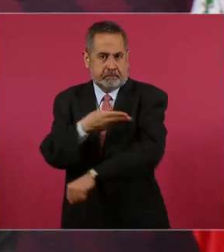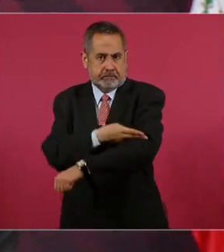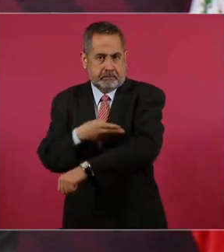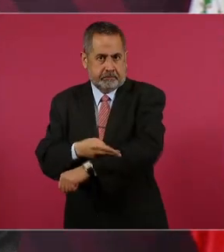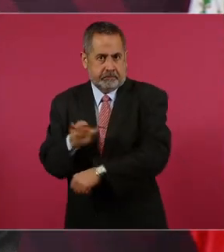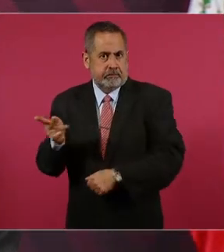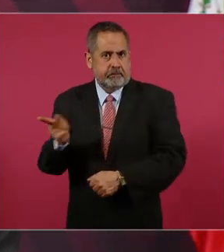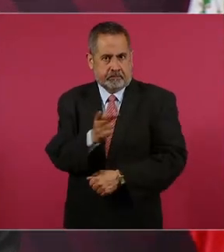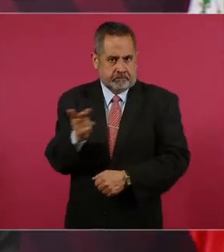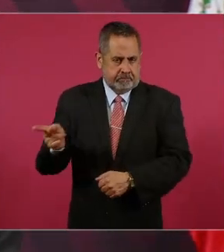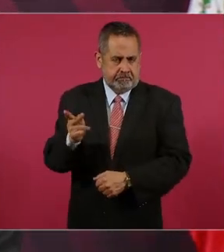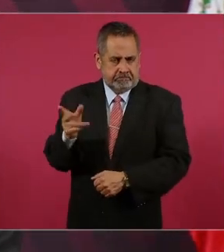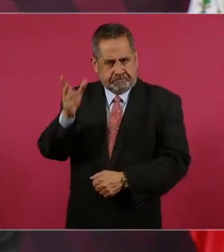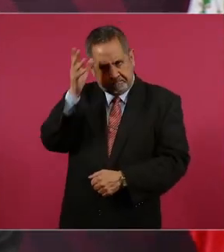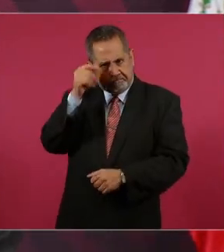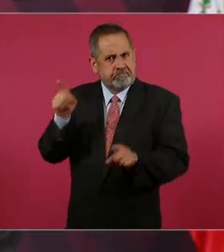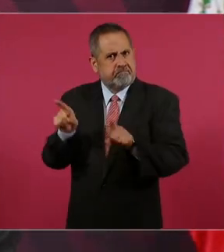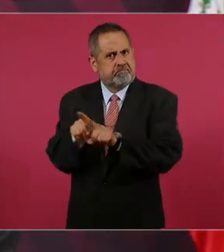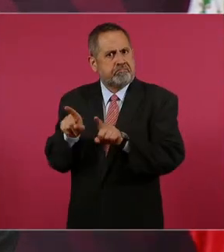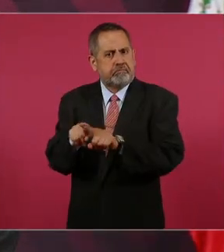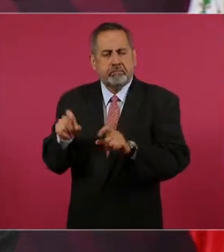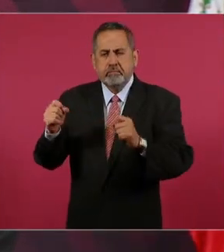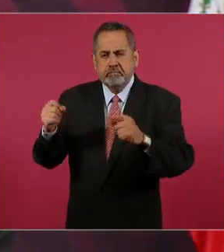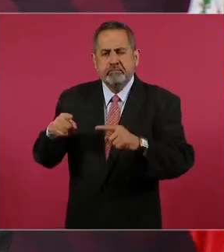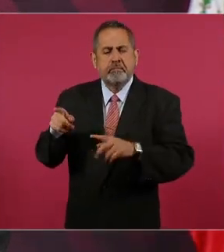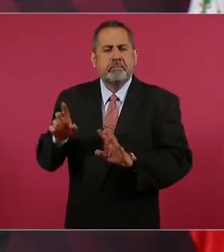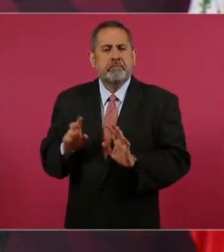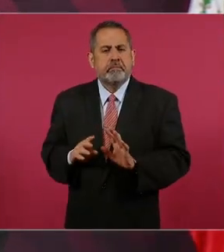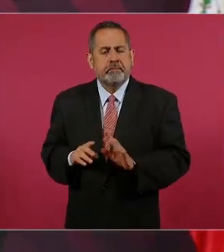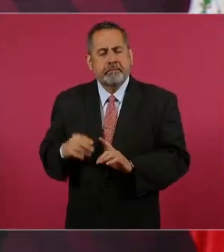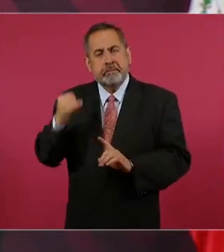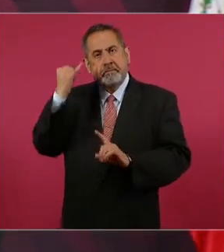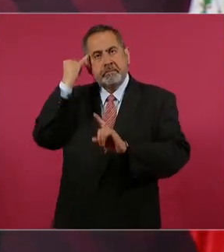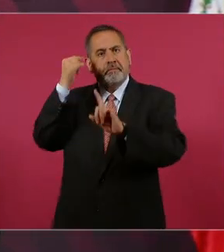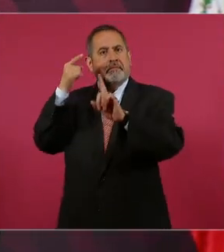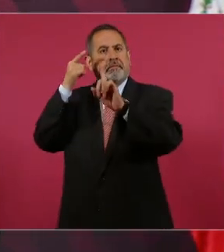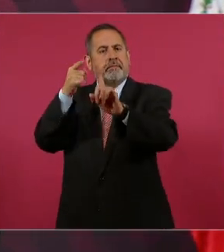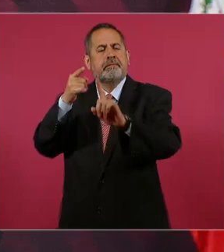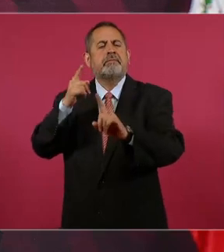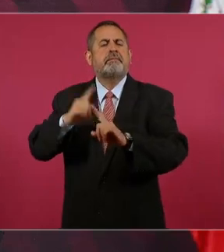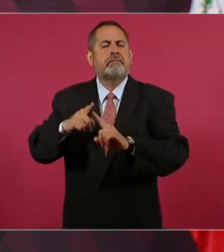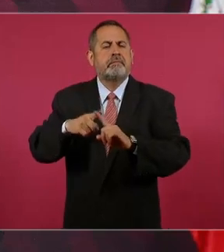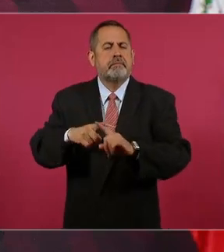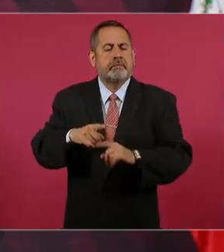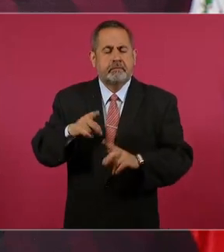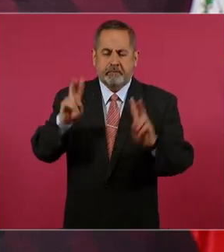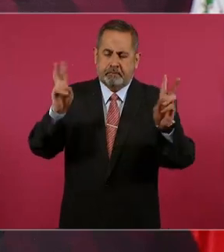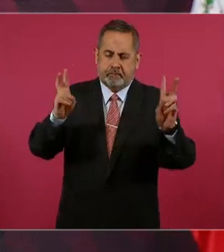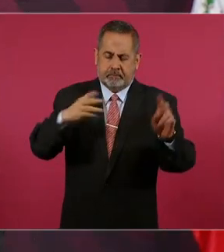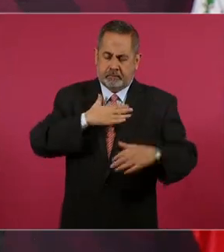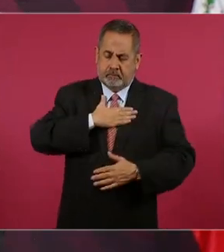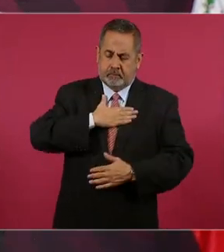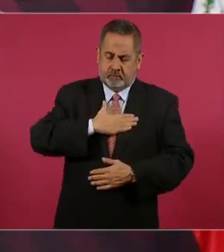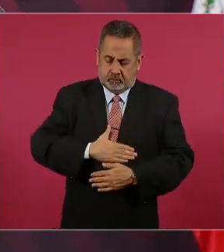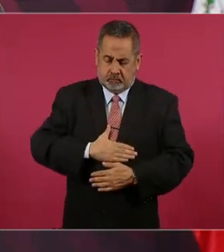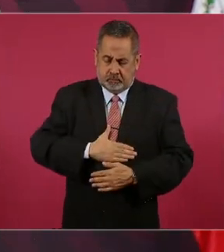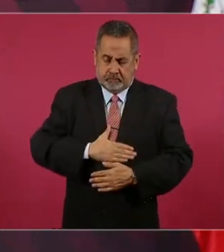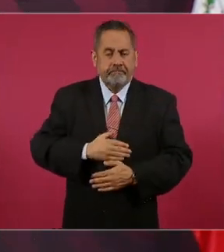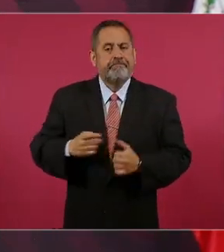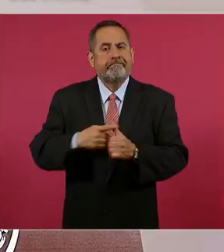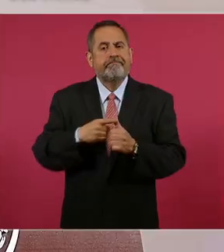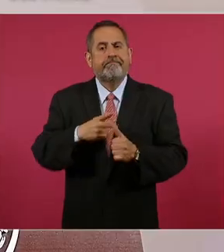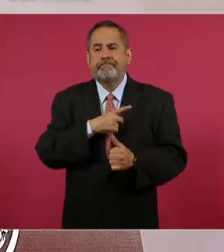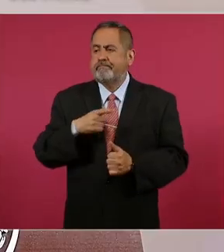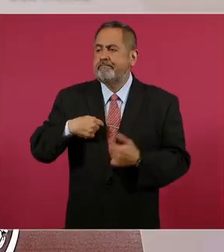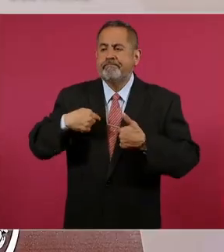Bolívar y Madero, en el principio según el cual para ser justos es necesario ser libres.